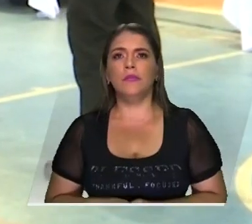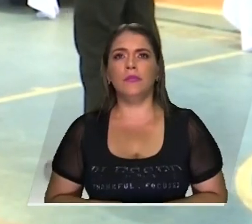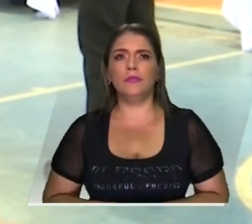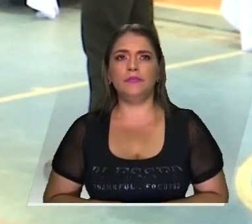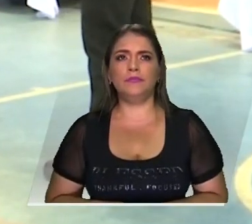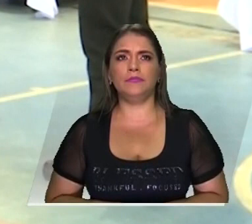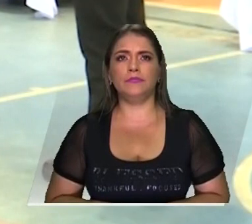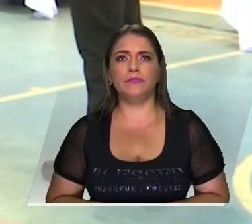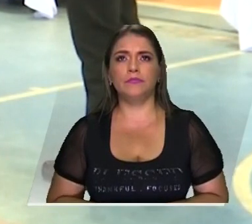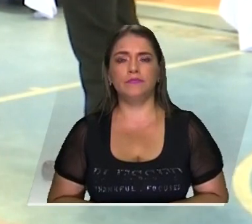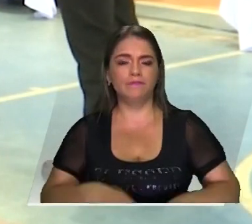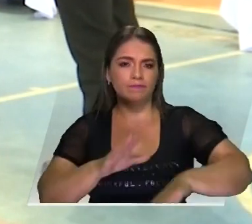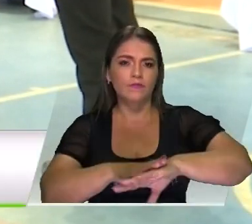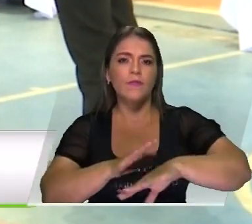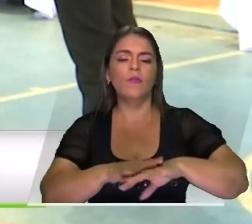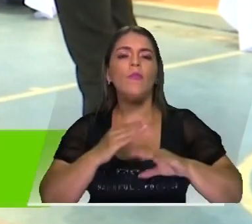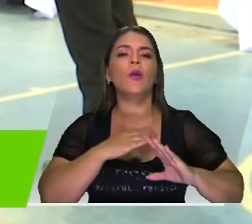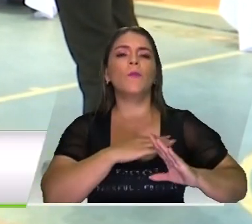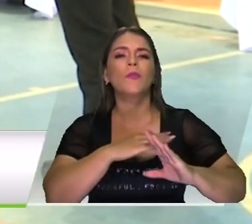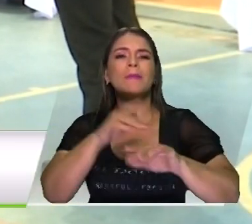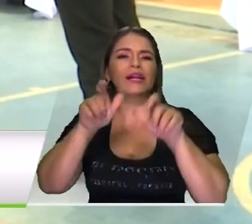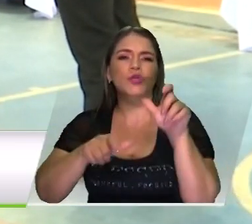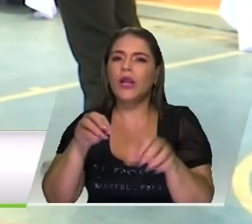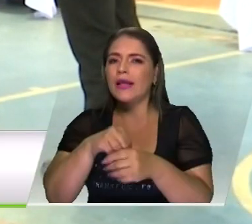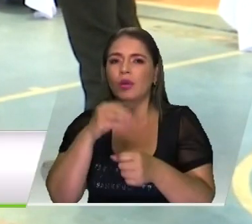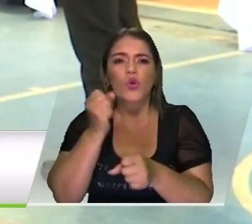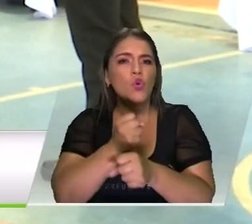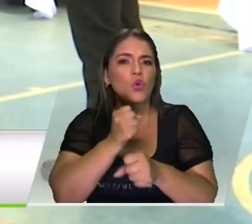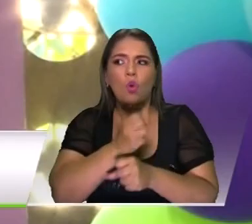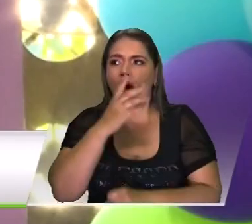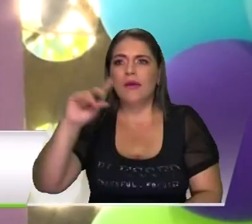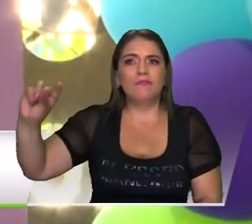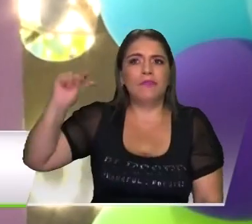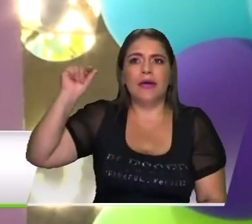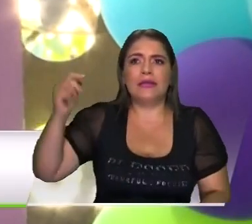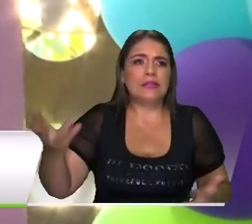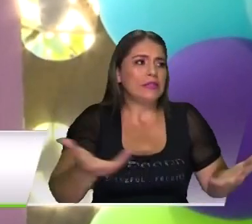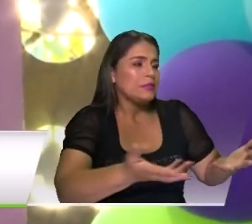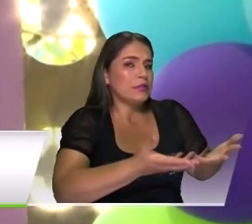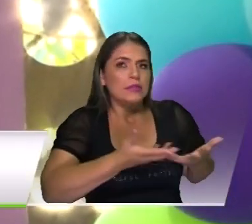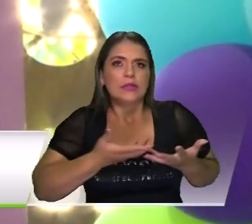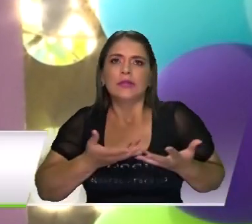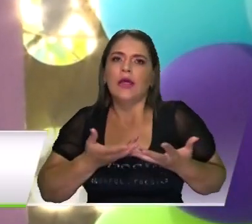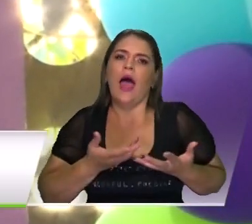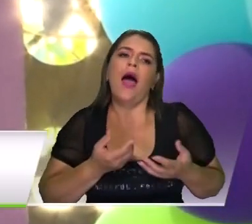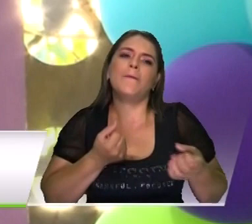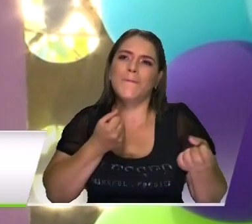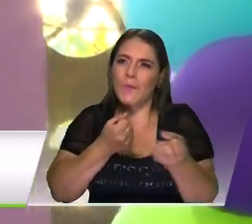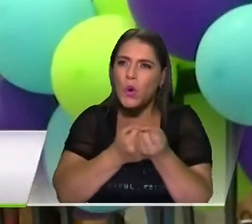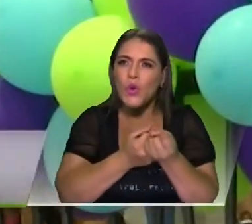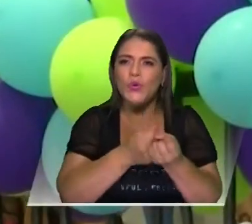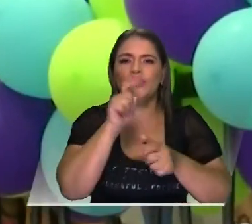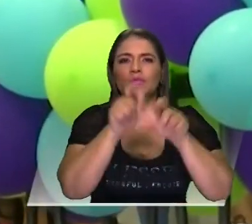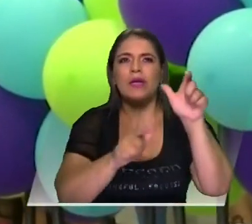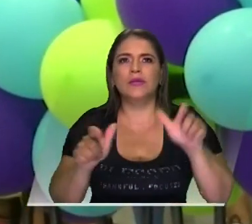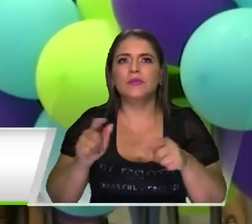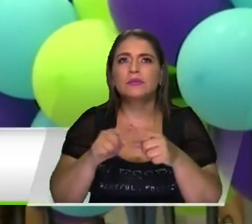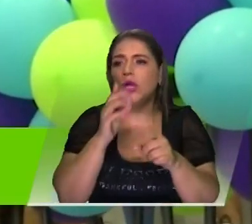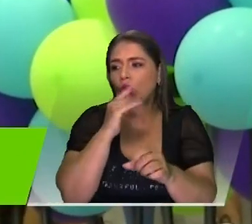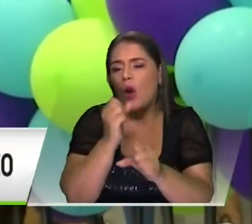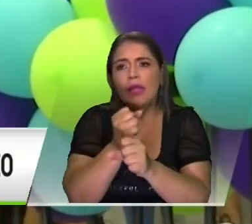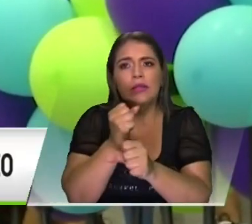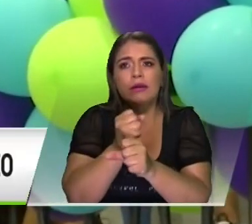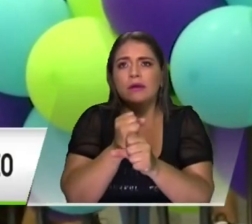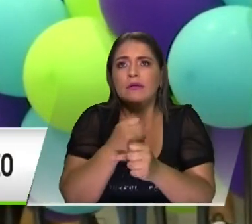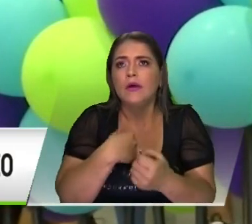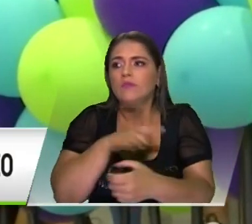Con el mecanismo de protección al cesante, las cajas de compensación familiar han buscado proteger a quienes se encuentran sin empleo para que